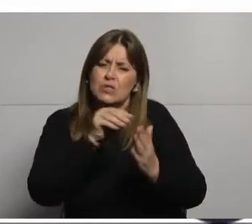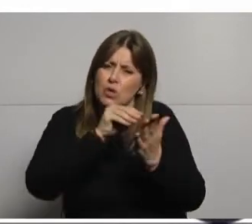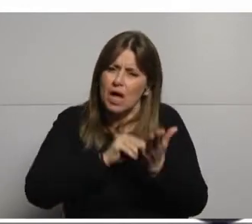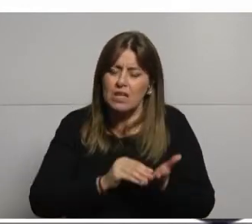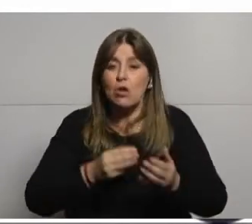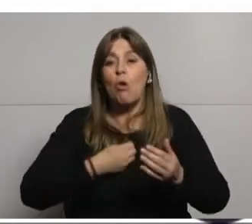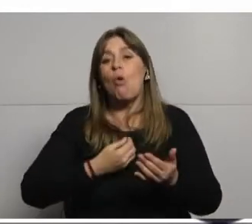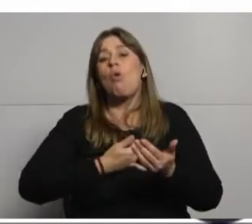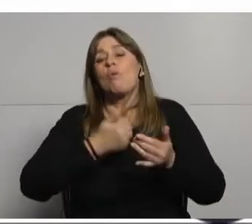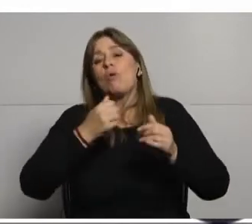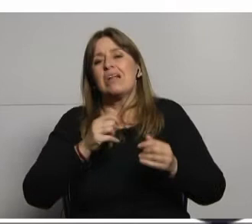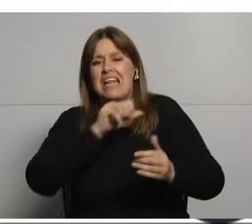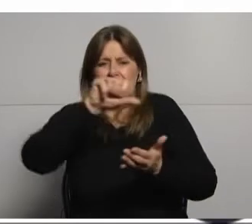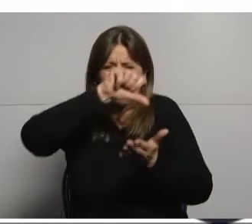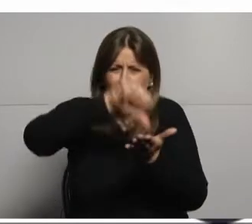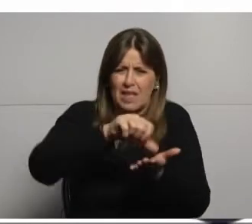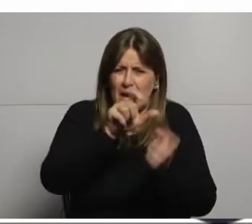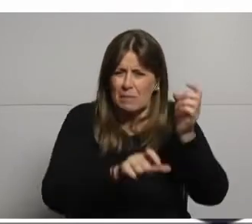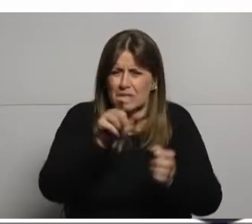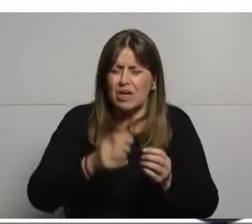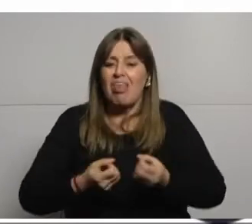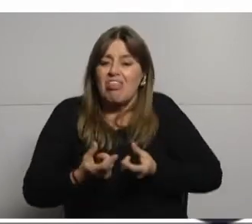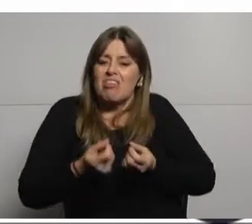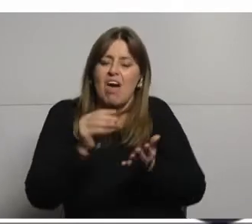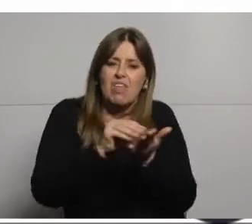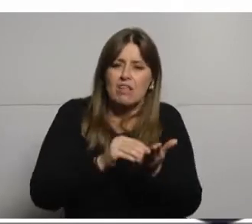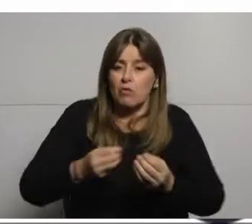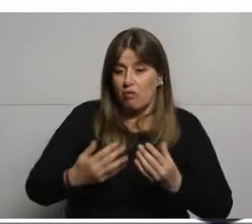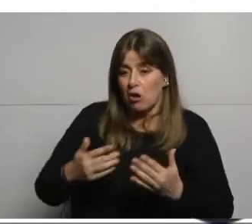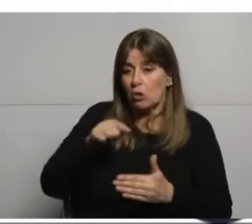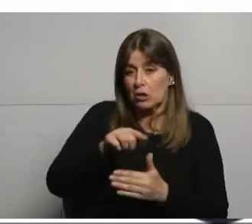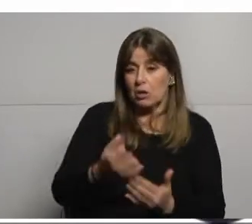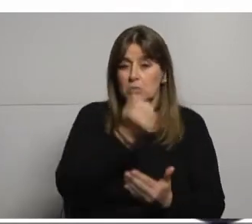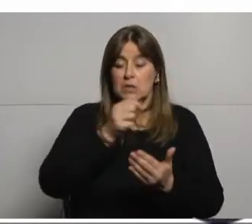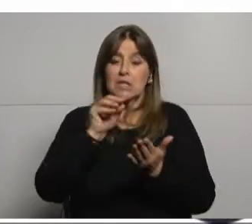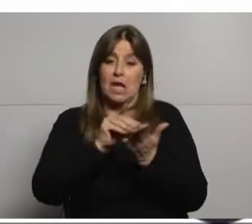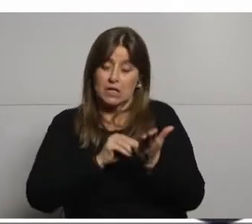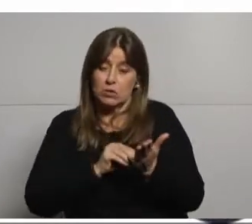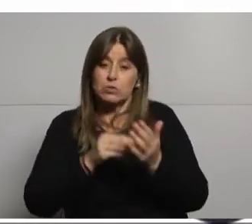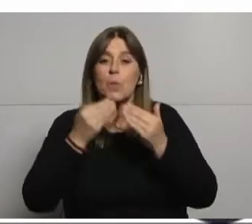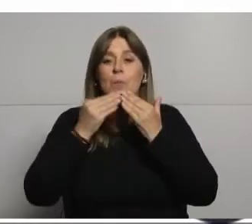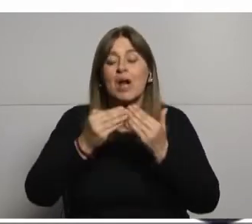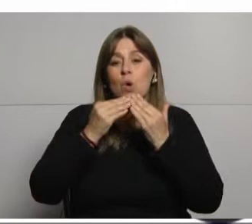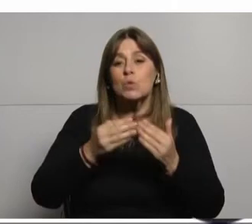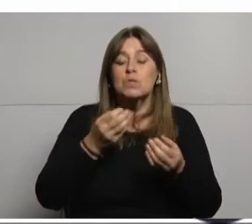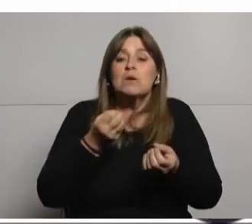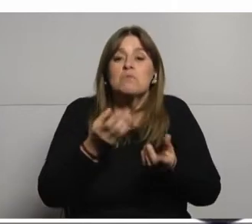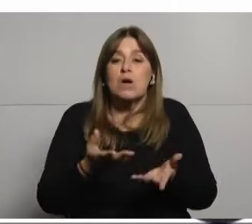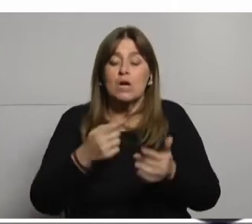hay, cómo la ciudadanía contribuye con sus datos y qué valor obtiene de eso. Son preguntas que